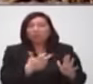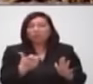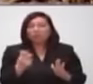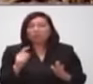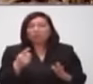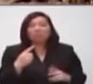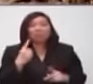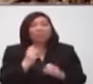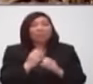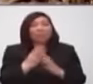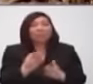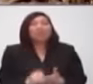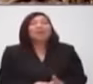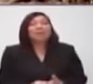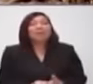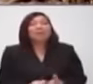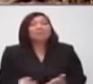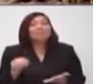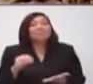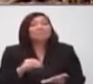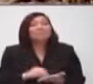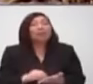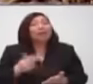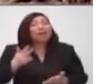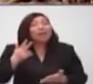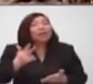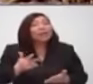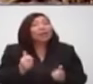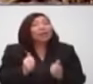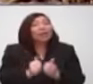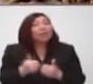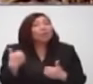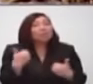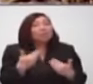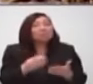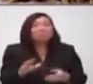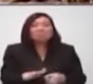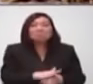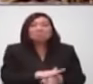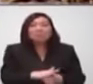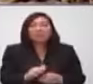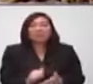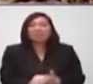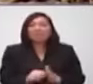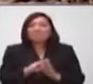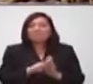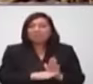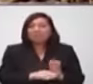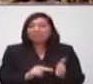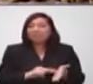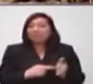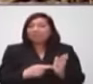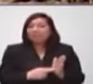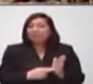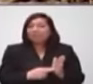800.000 diarios pasajeros, incluso más que el tren eléctrico, con una inversión sustantivamente menor, lo cual significa que